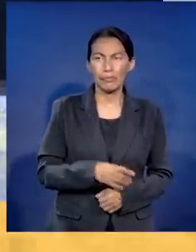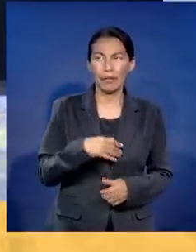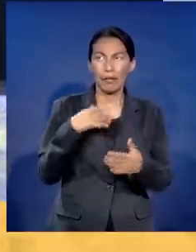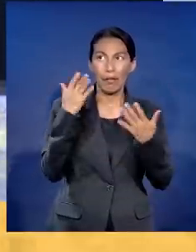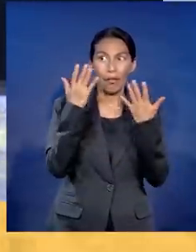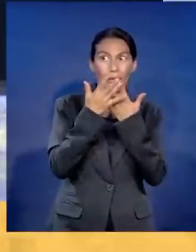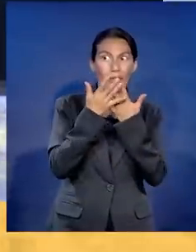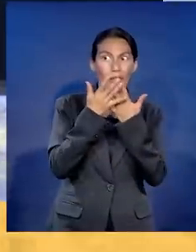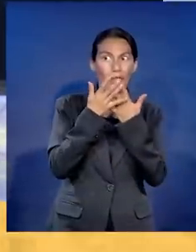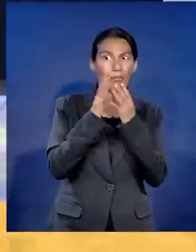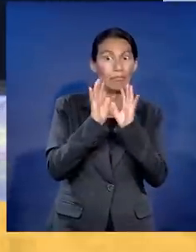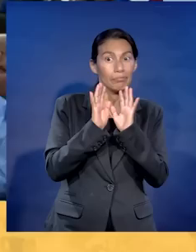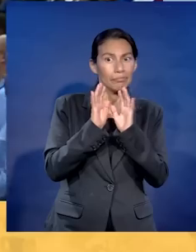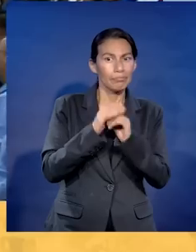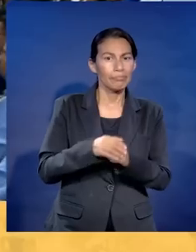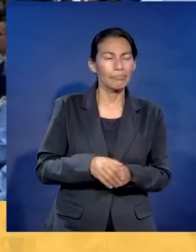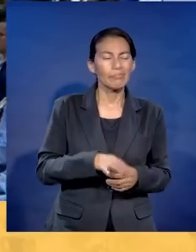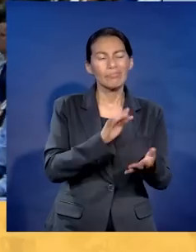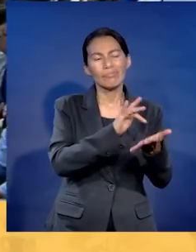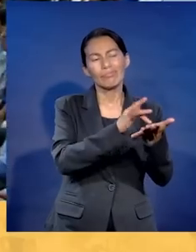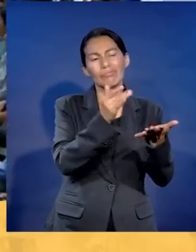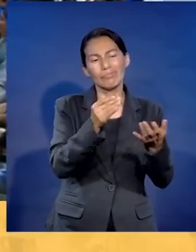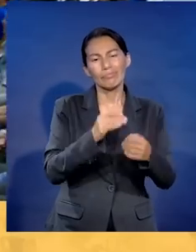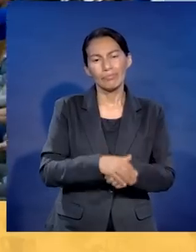cursi. Oh.